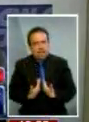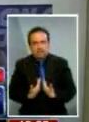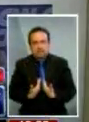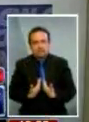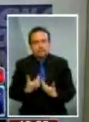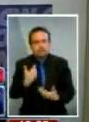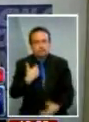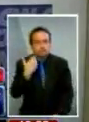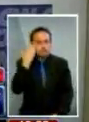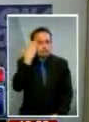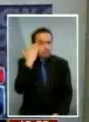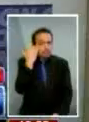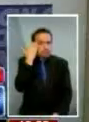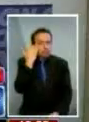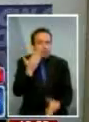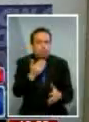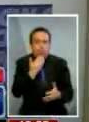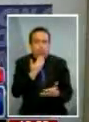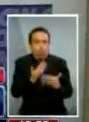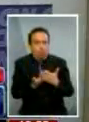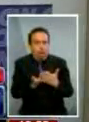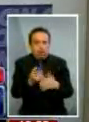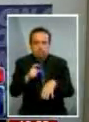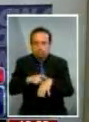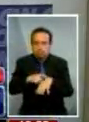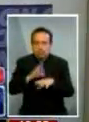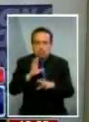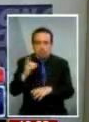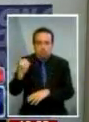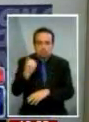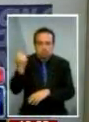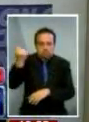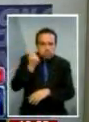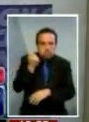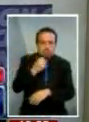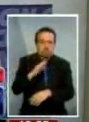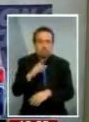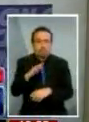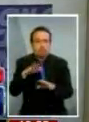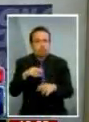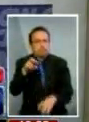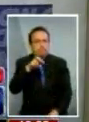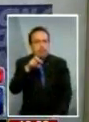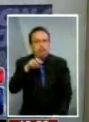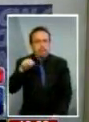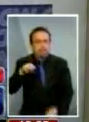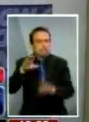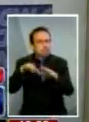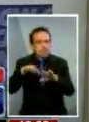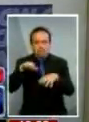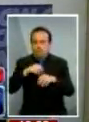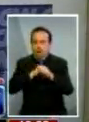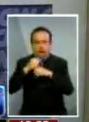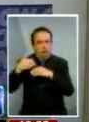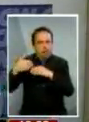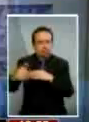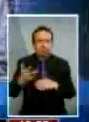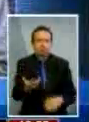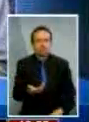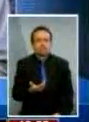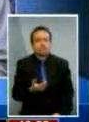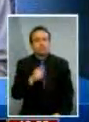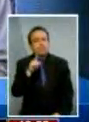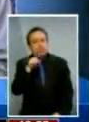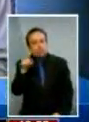saber hasta cuándo va a ser el momento en que puede ser atacado. Eso es lo mismo que vieron mis papás durante varios años. ¿Y usted y